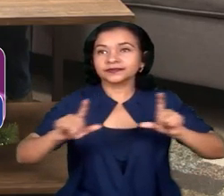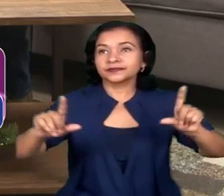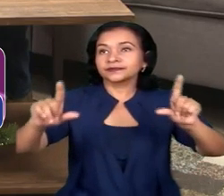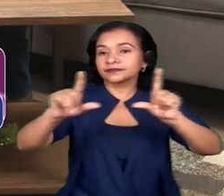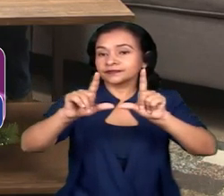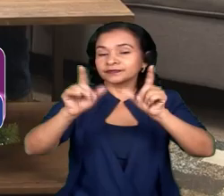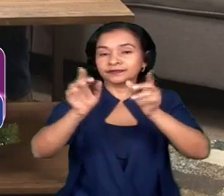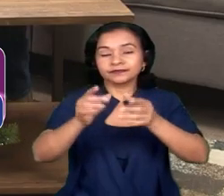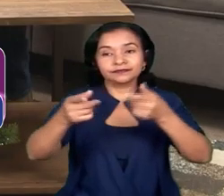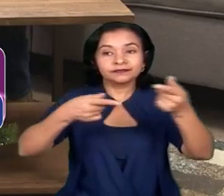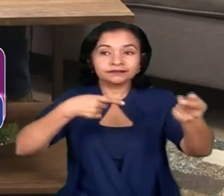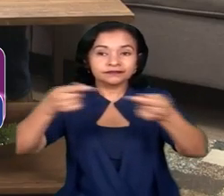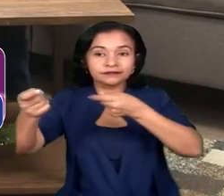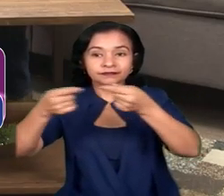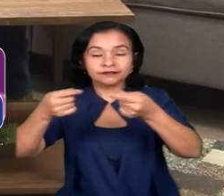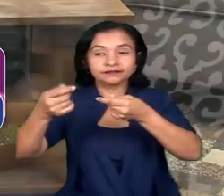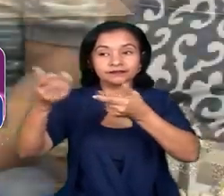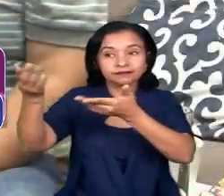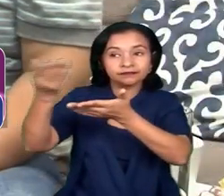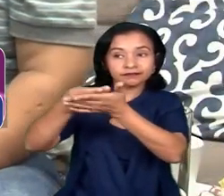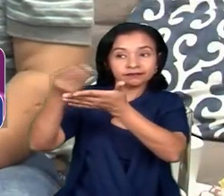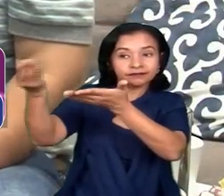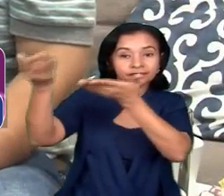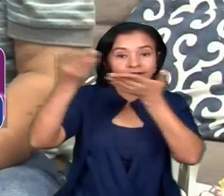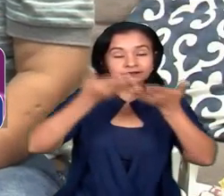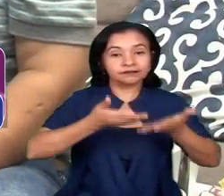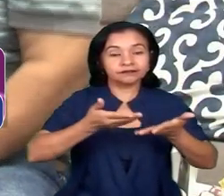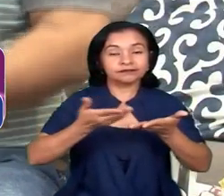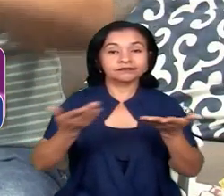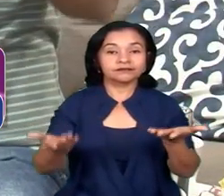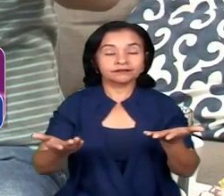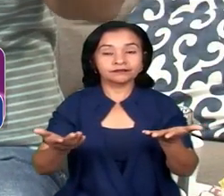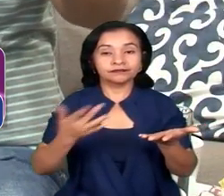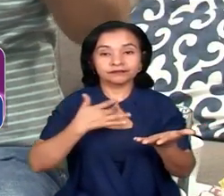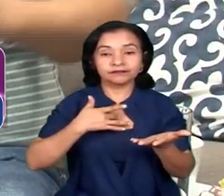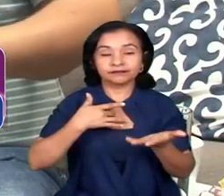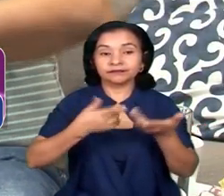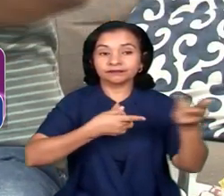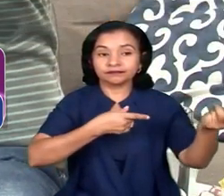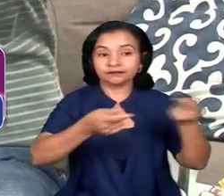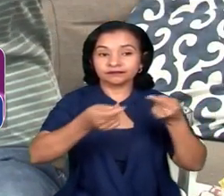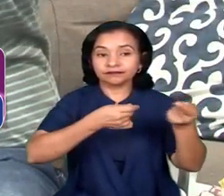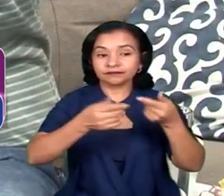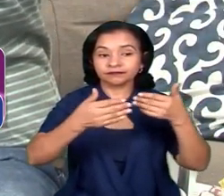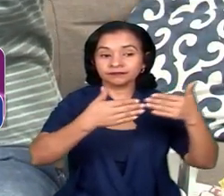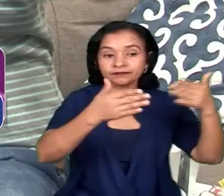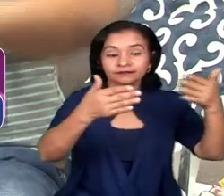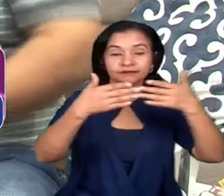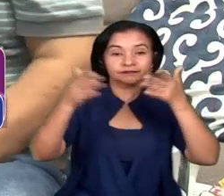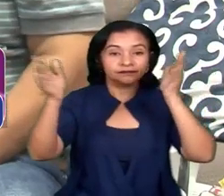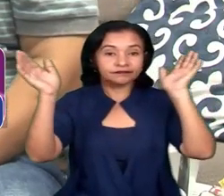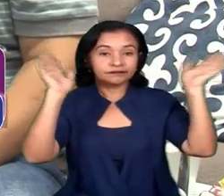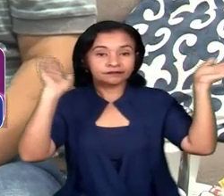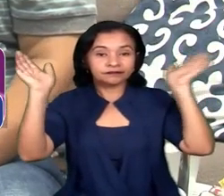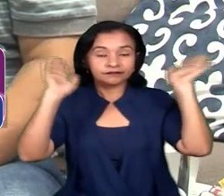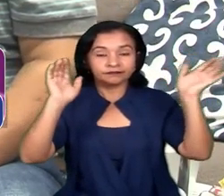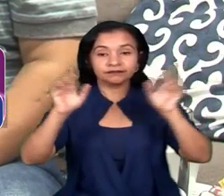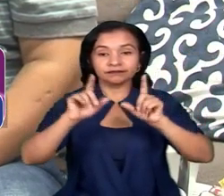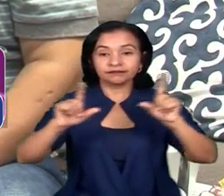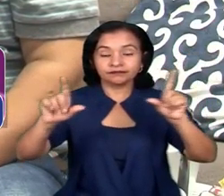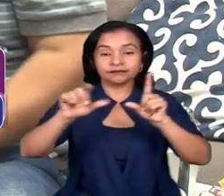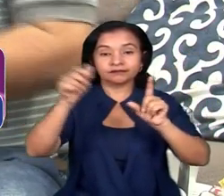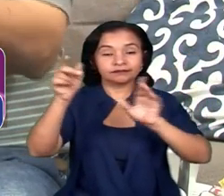a importar, un espacio para exportar, necesitamos un espacio para vender, para abrir mercados en otros lugares, en